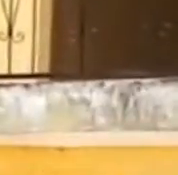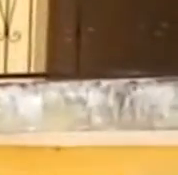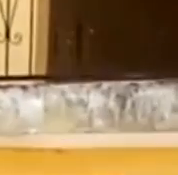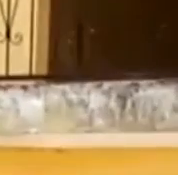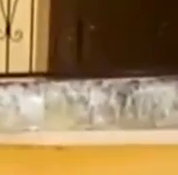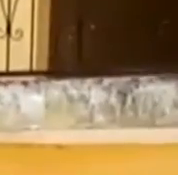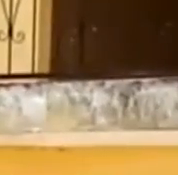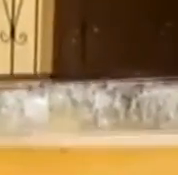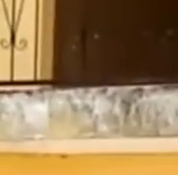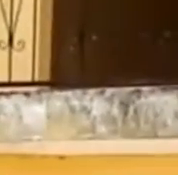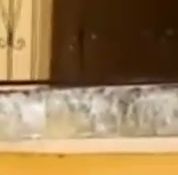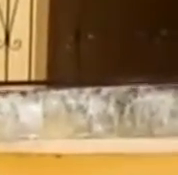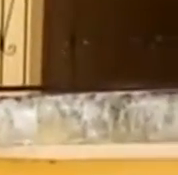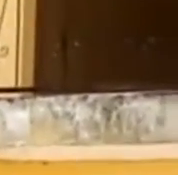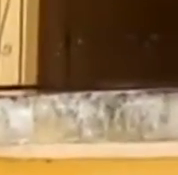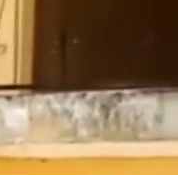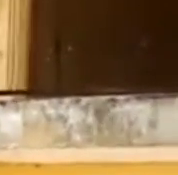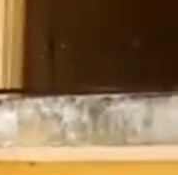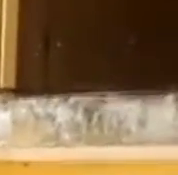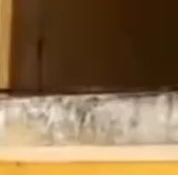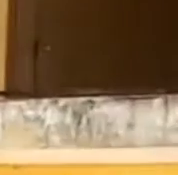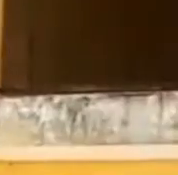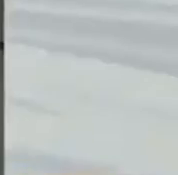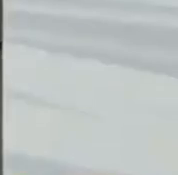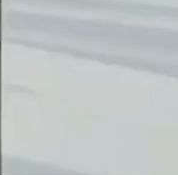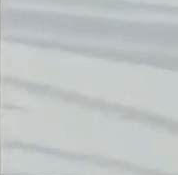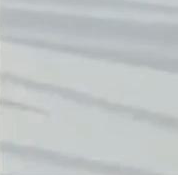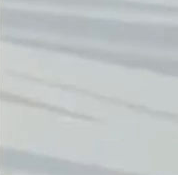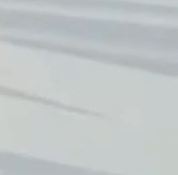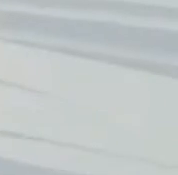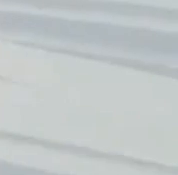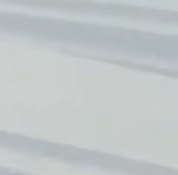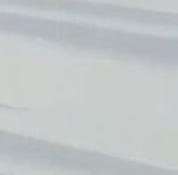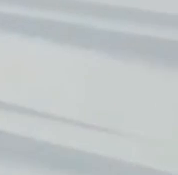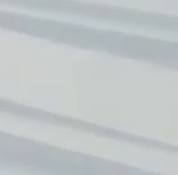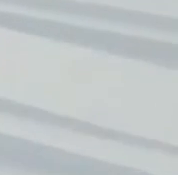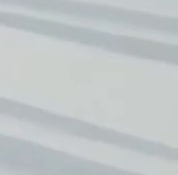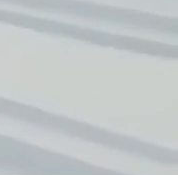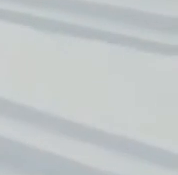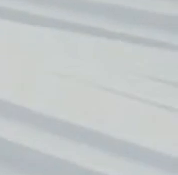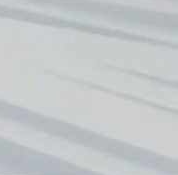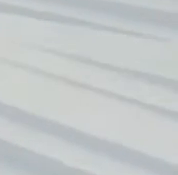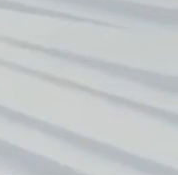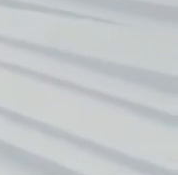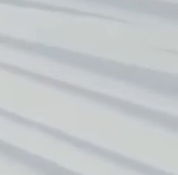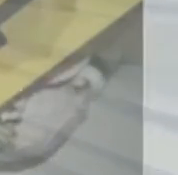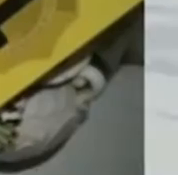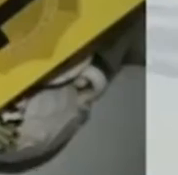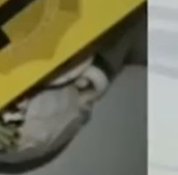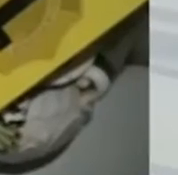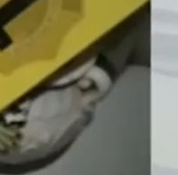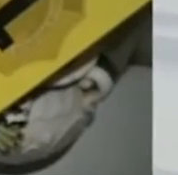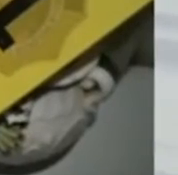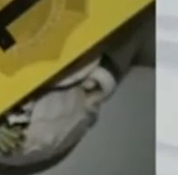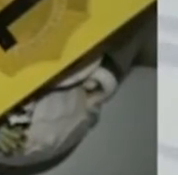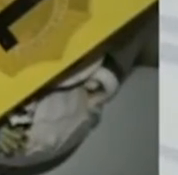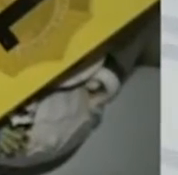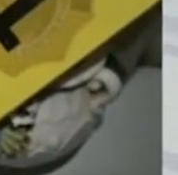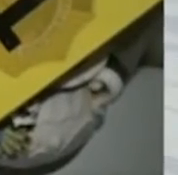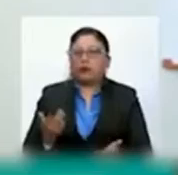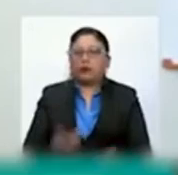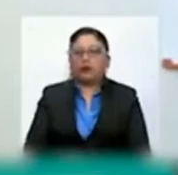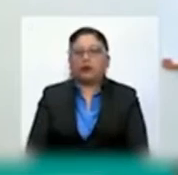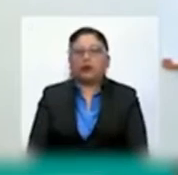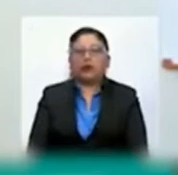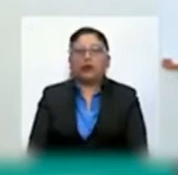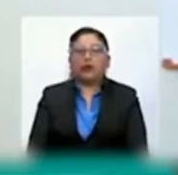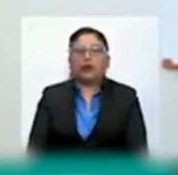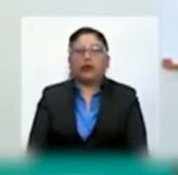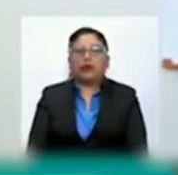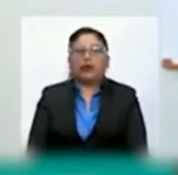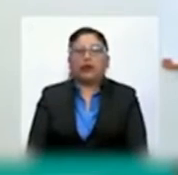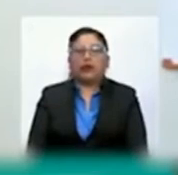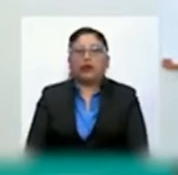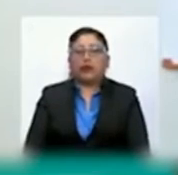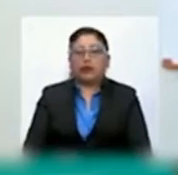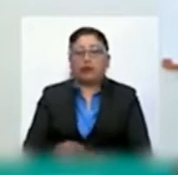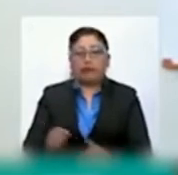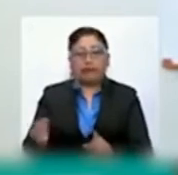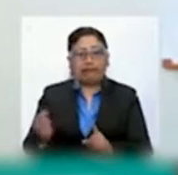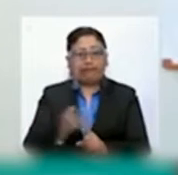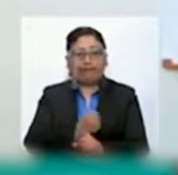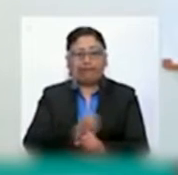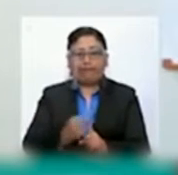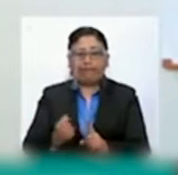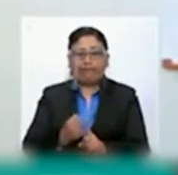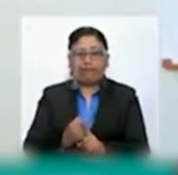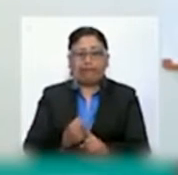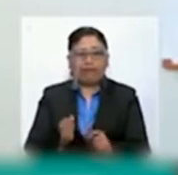los hechos ocurren en el seno familiar y en un alto porcentaje por consumo de bebidas alcohólicas. La violencia en todo